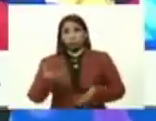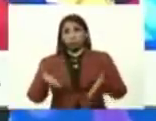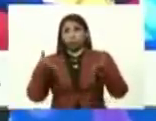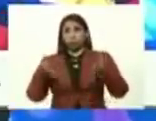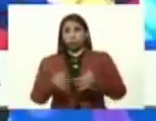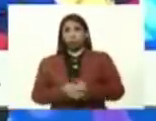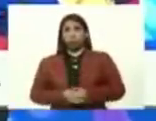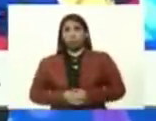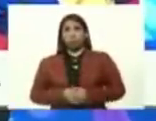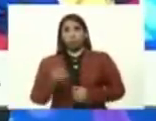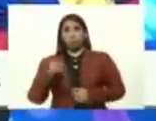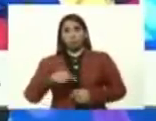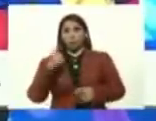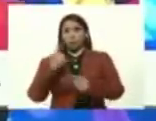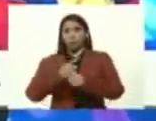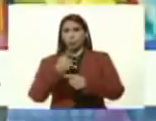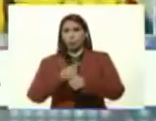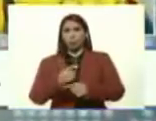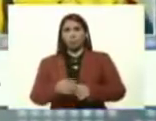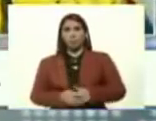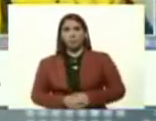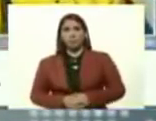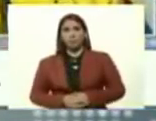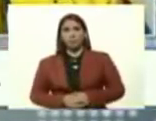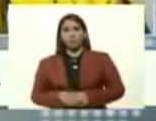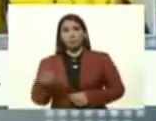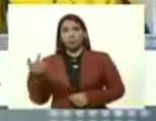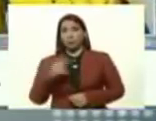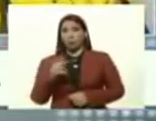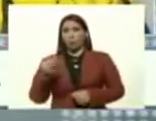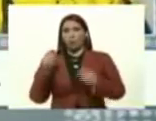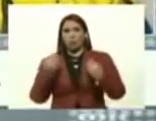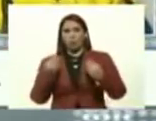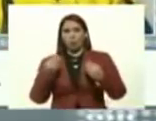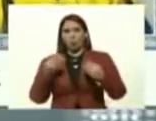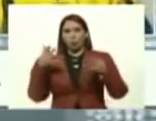medallista como competidor y doble medallista ahora como entrenador.